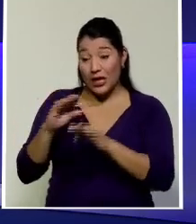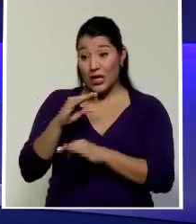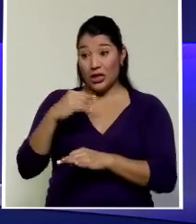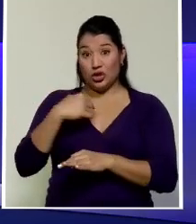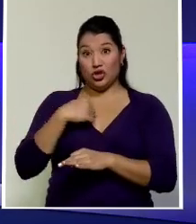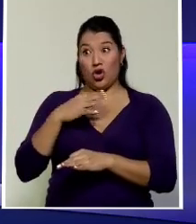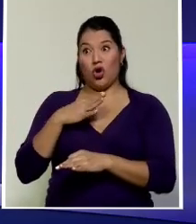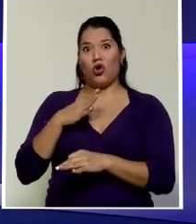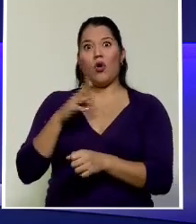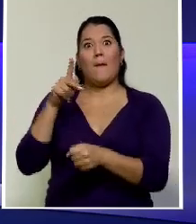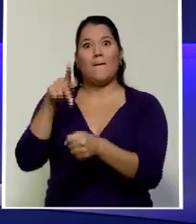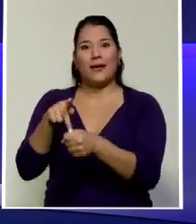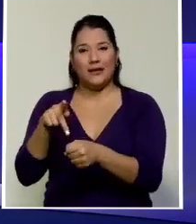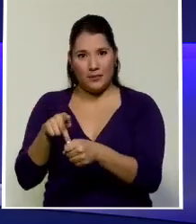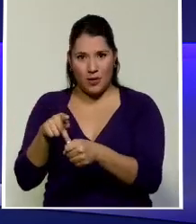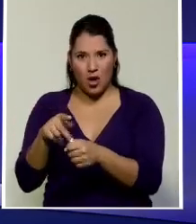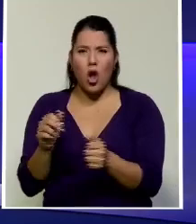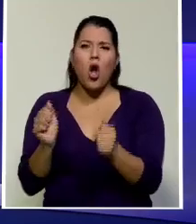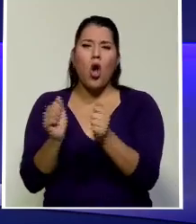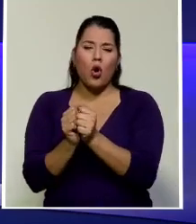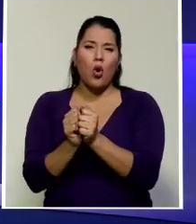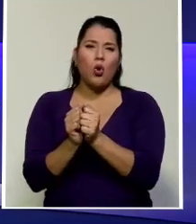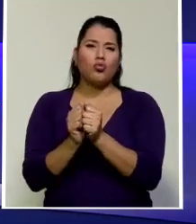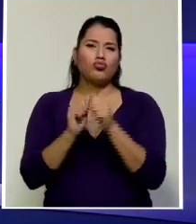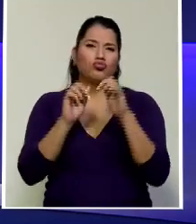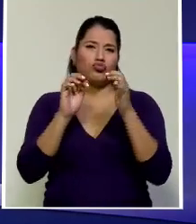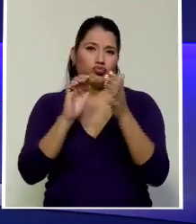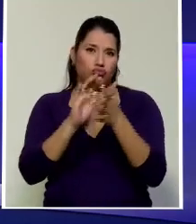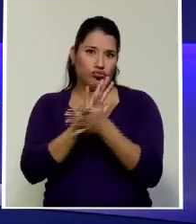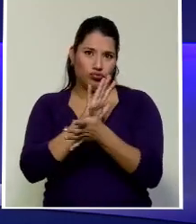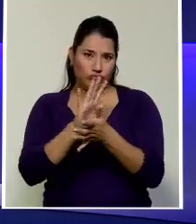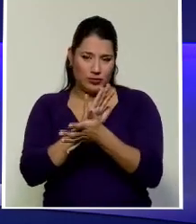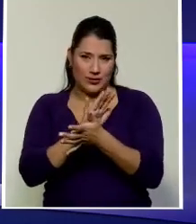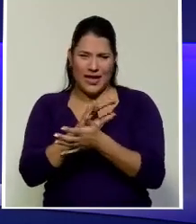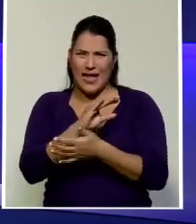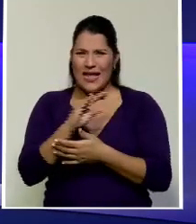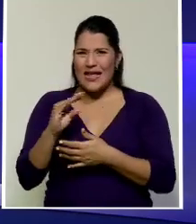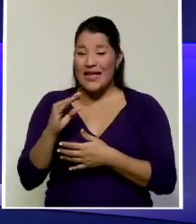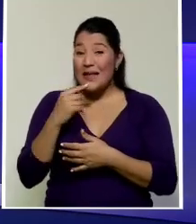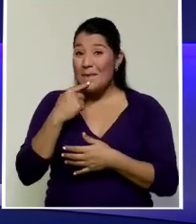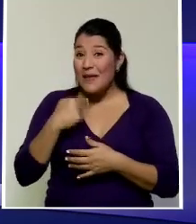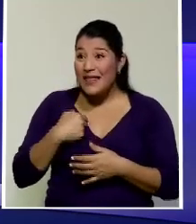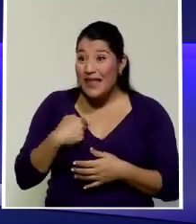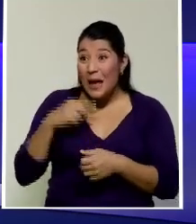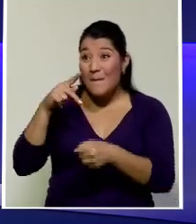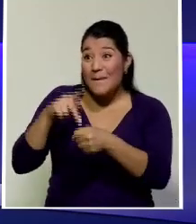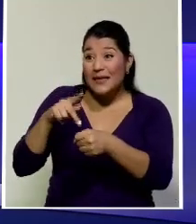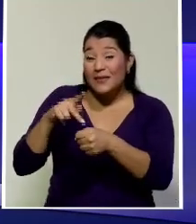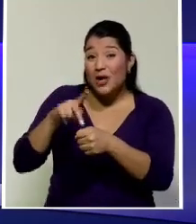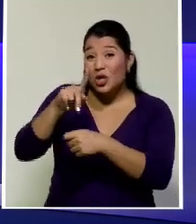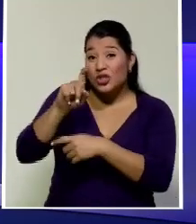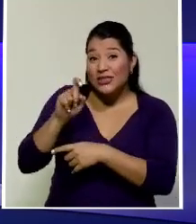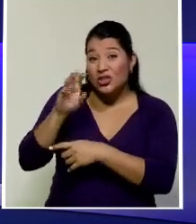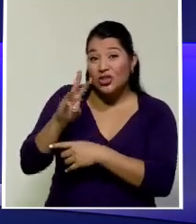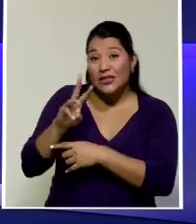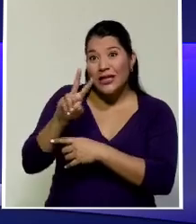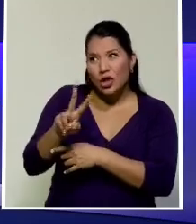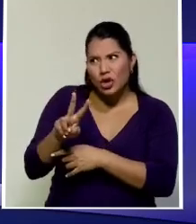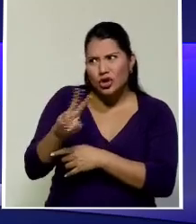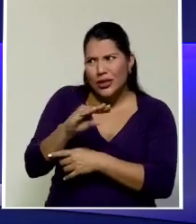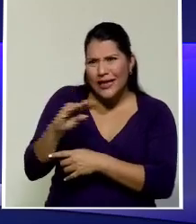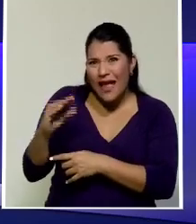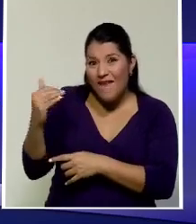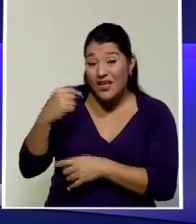uno participa con un manuscrito inédito además. Y que digan que participaron 162 y que vos ganaste, y todavía estoy